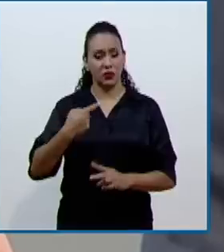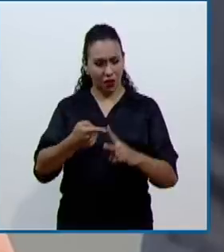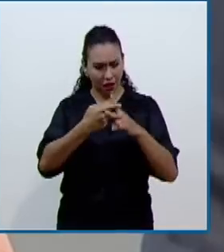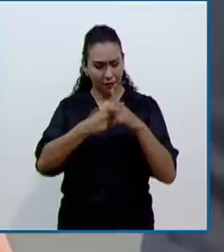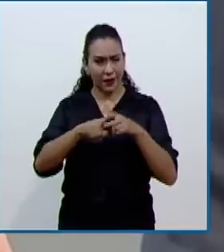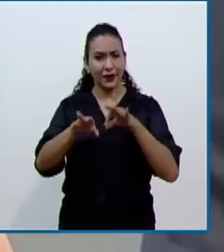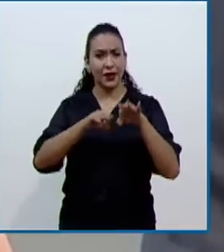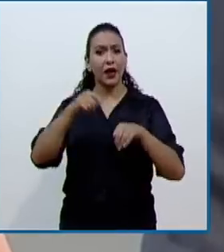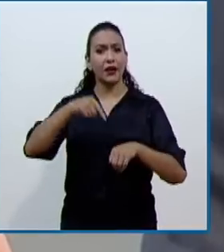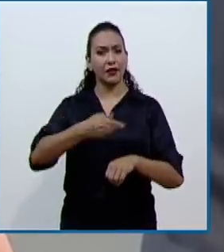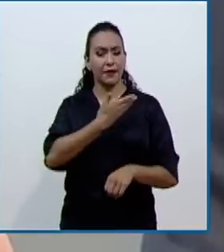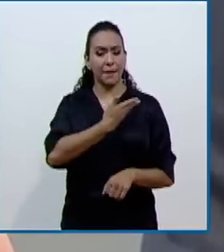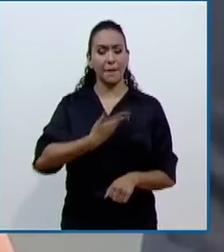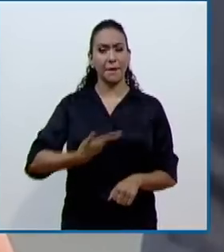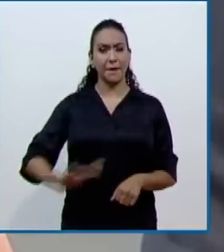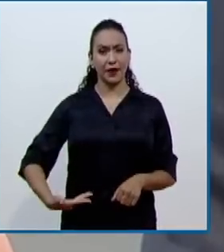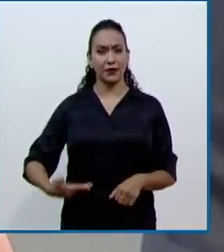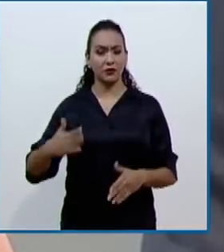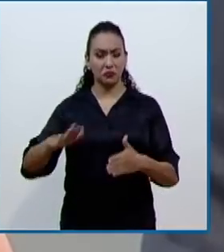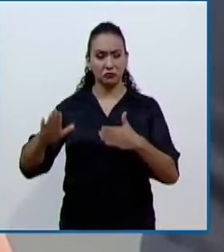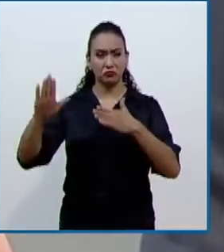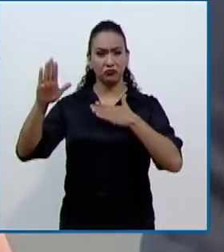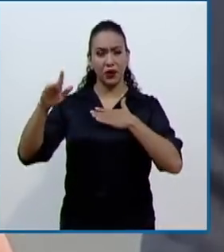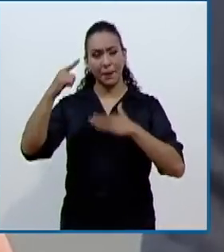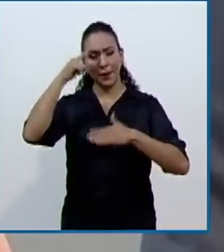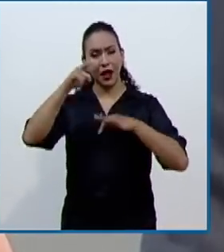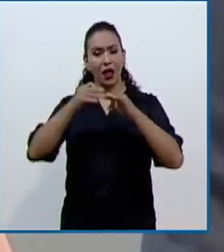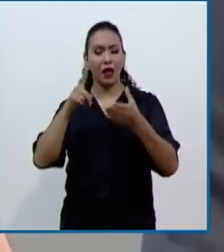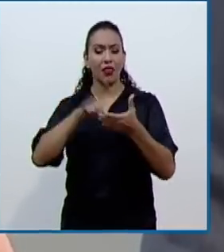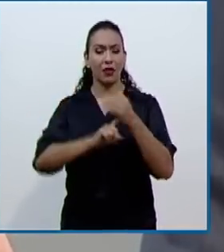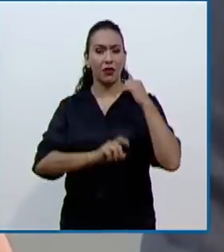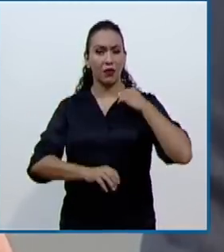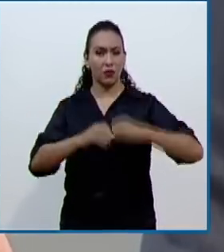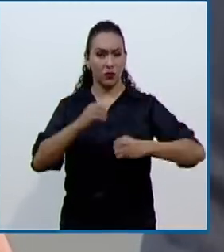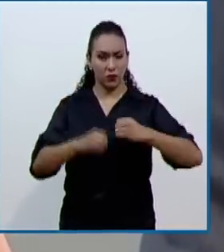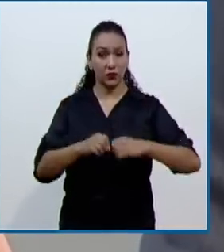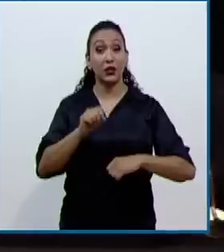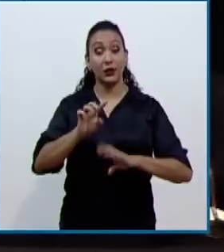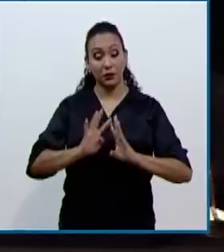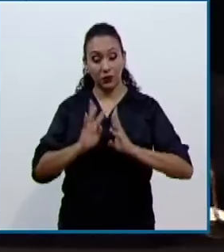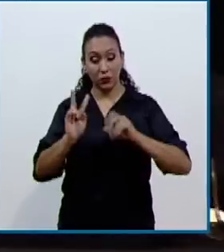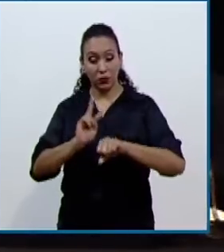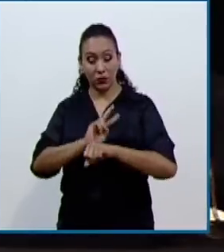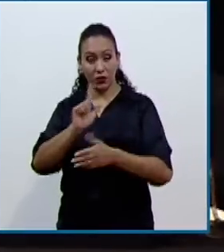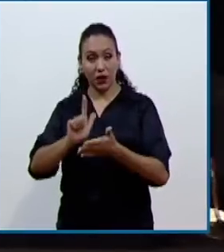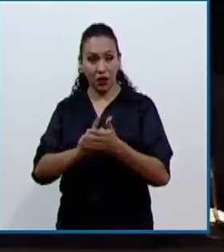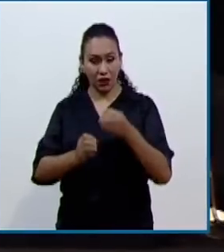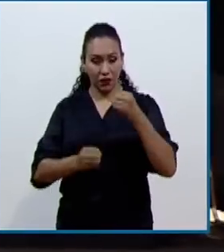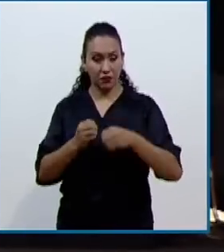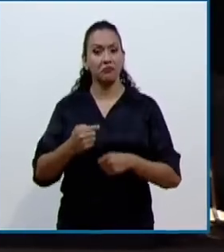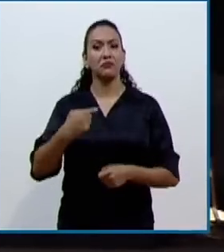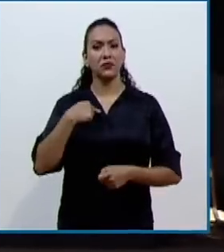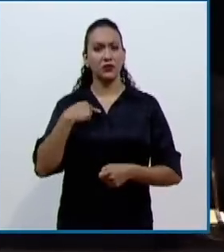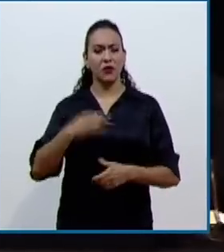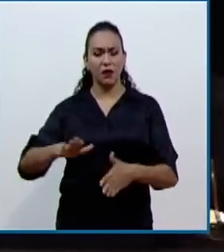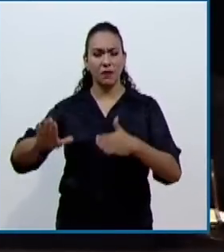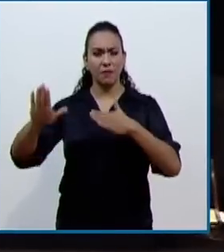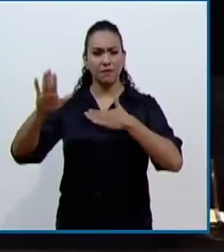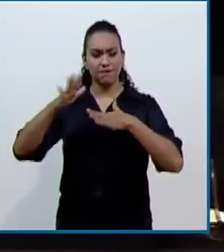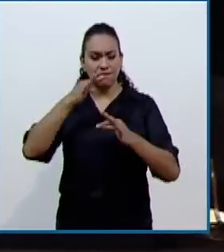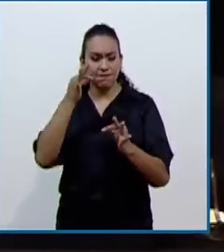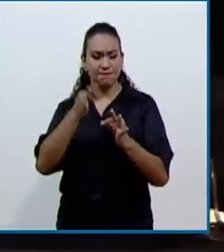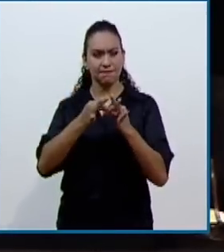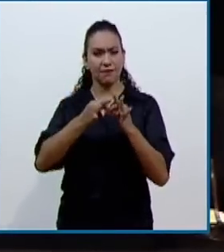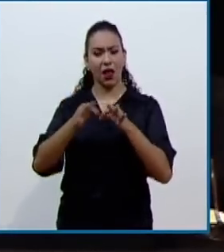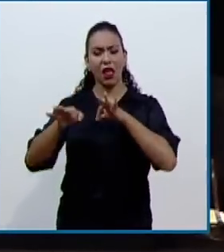de la Suprema Corte de Justicia de la Nación y del Consejo de la Judicatura Federal, asumí con el más alto compromiso, con